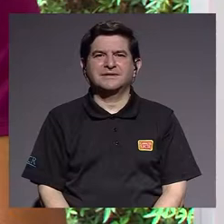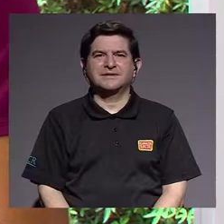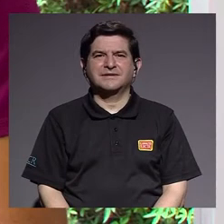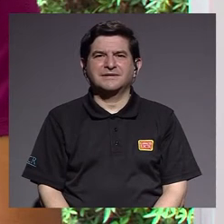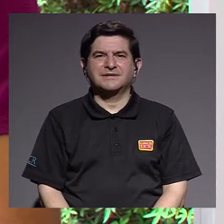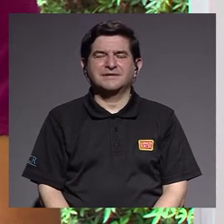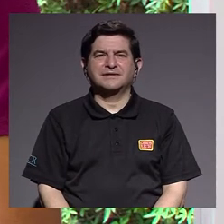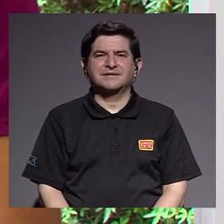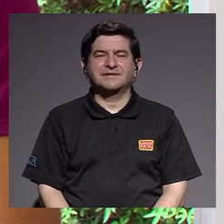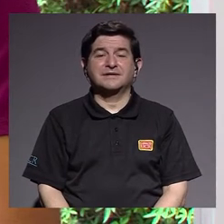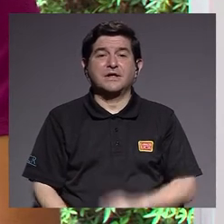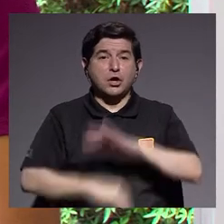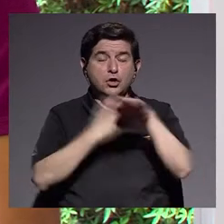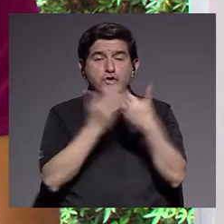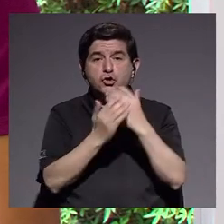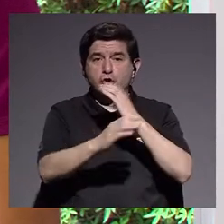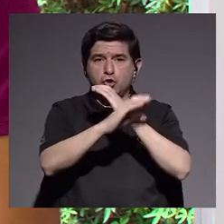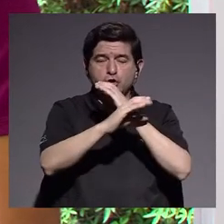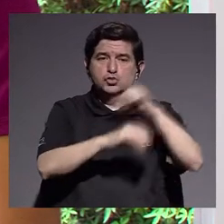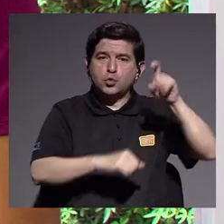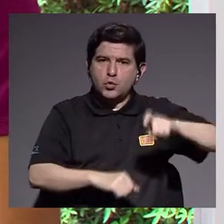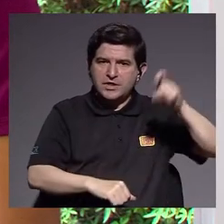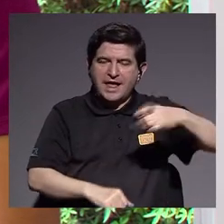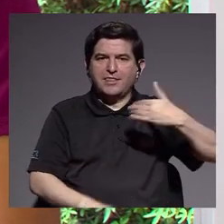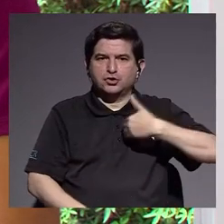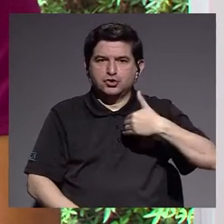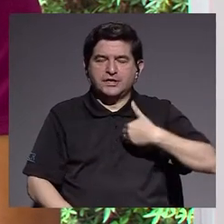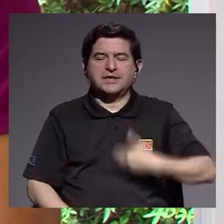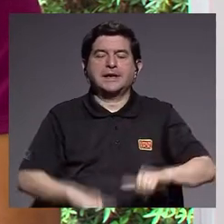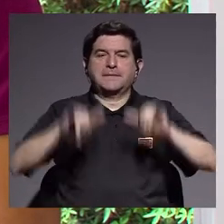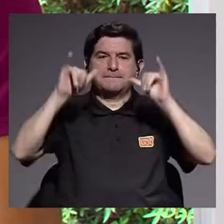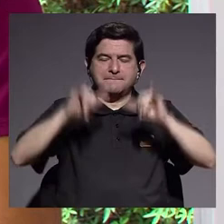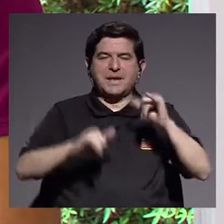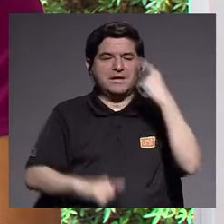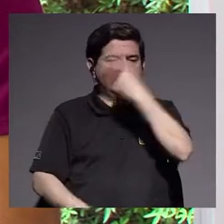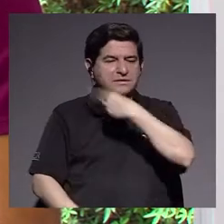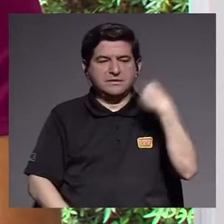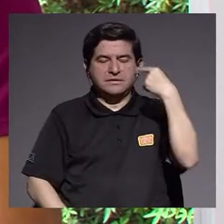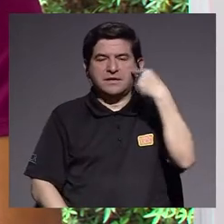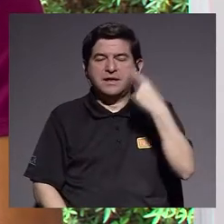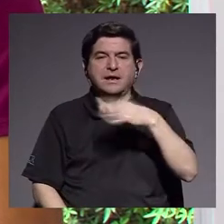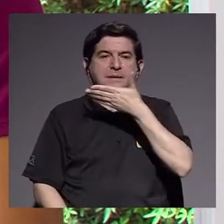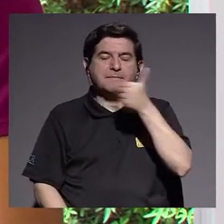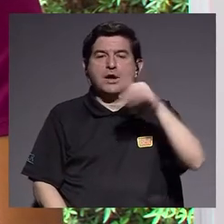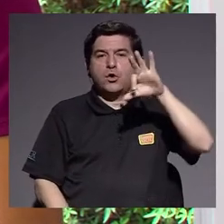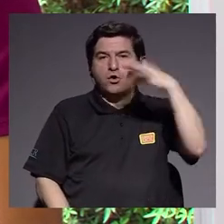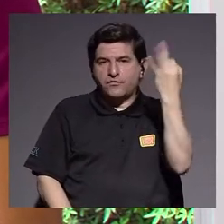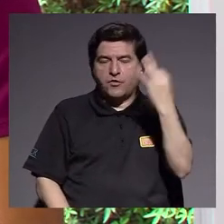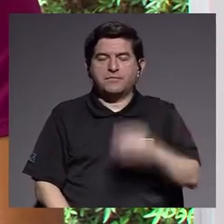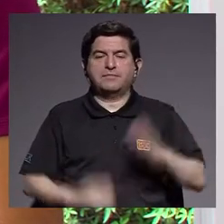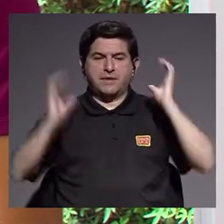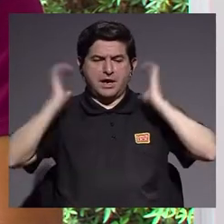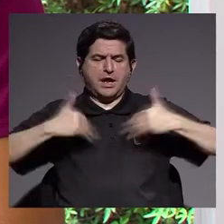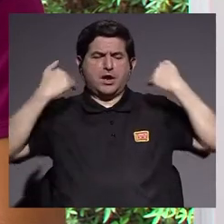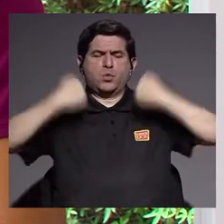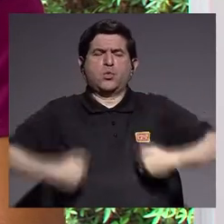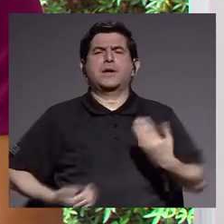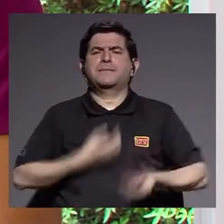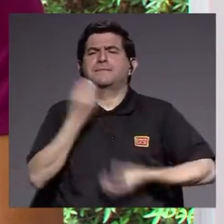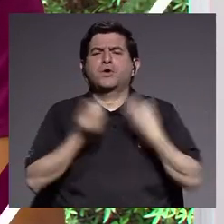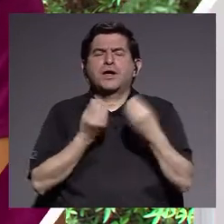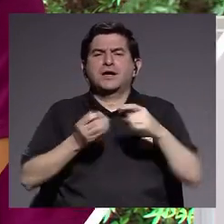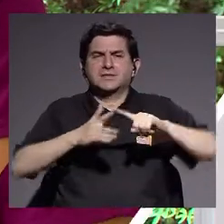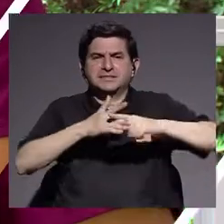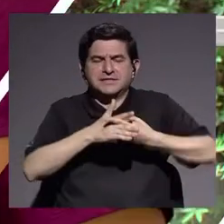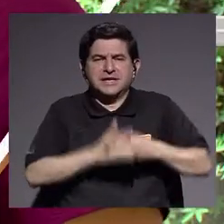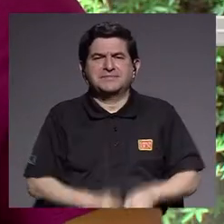cuando hablamos con él referimos específicamente todos los cuidados que tenemos que tener para mantener nuestra cavidad oral de